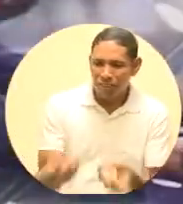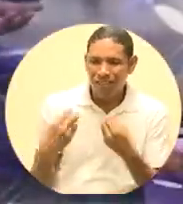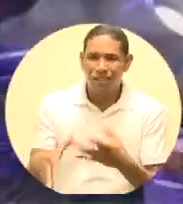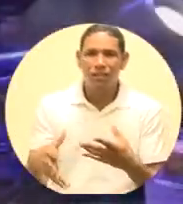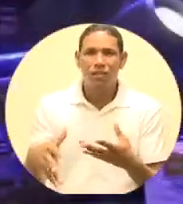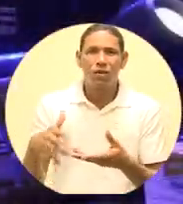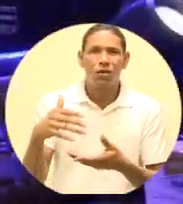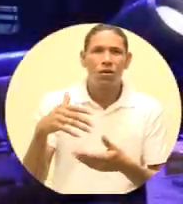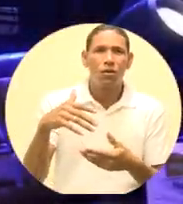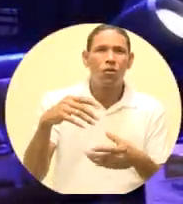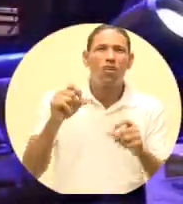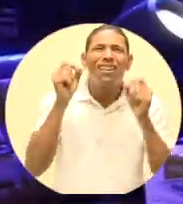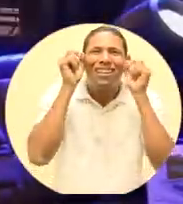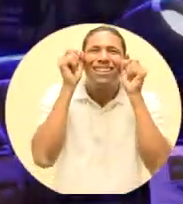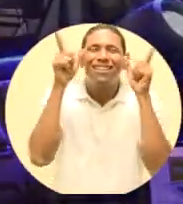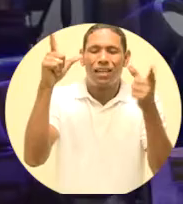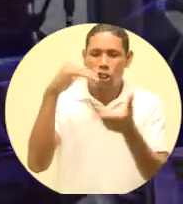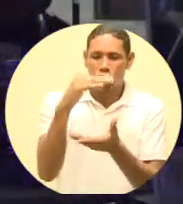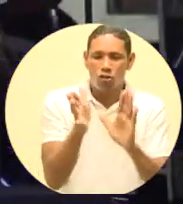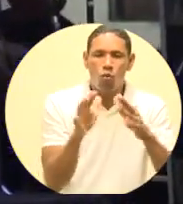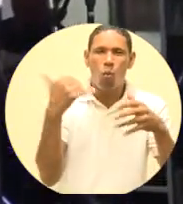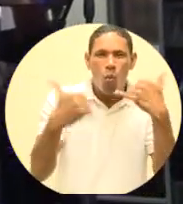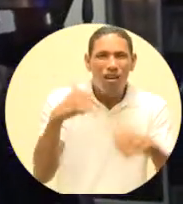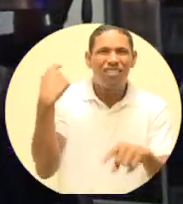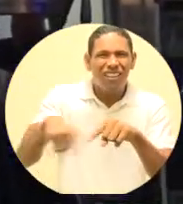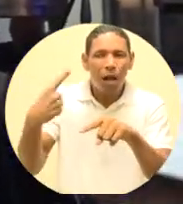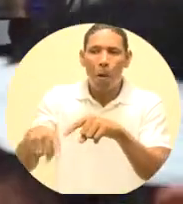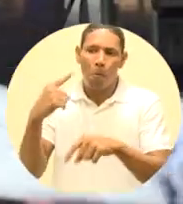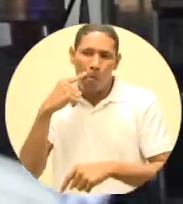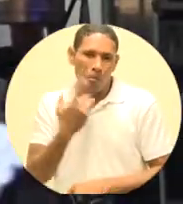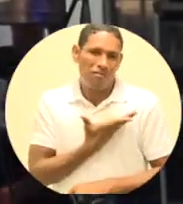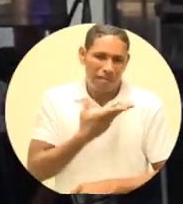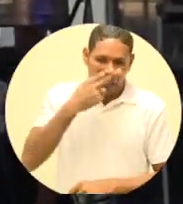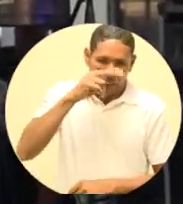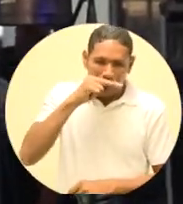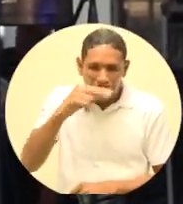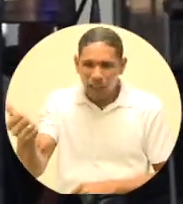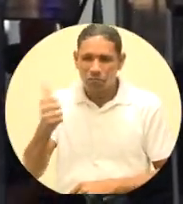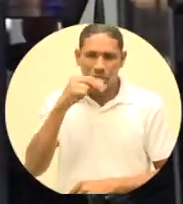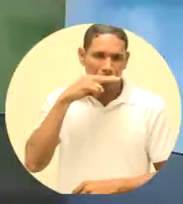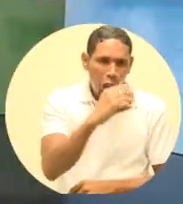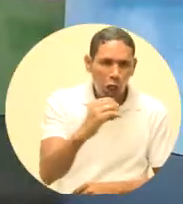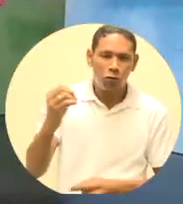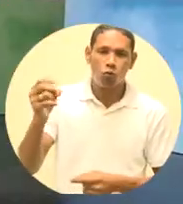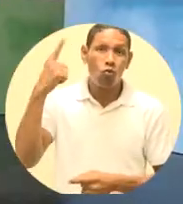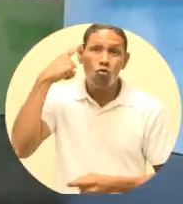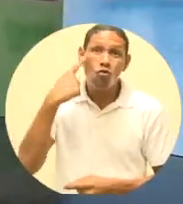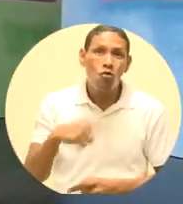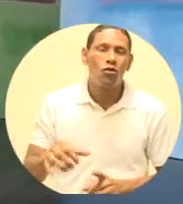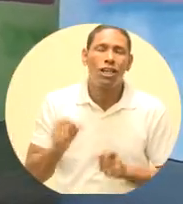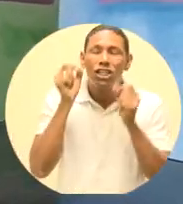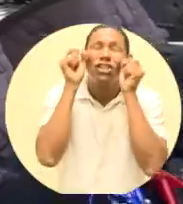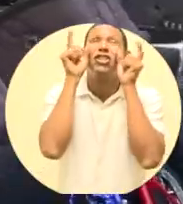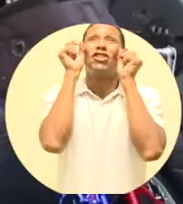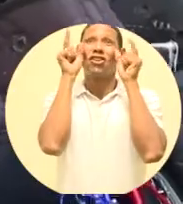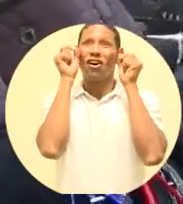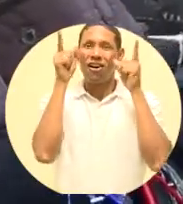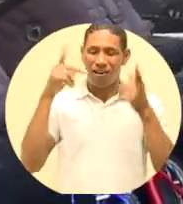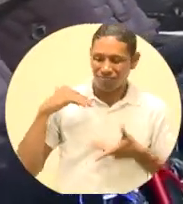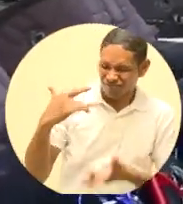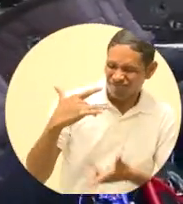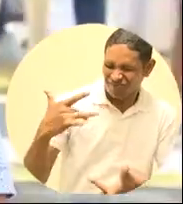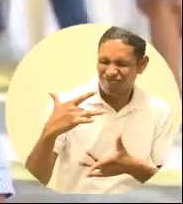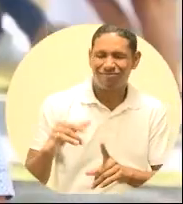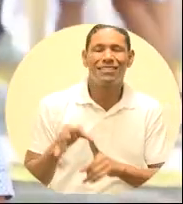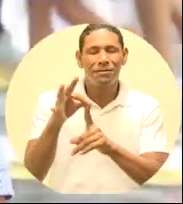se entregaron juguetes a los hijos de funcionarios, contratistas y docentes del Alma Mater. Padres de familia, niños y niñas disfrutaron de un día lleno de